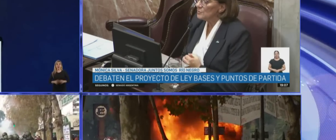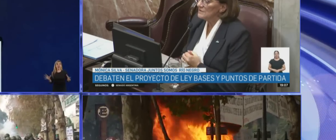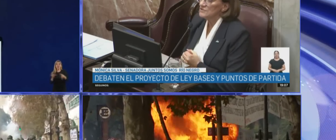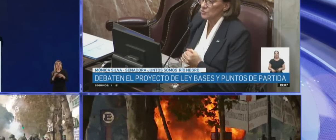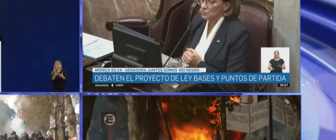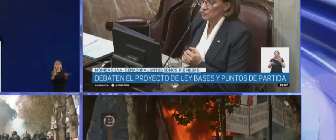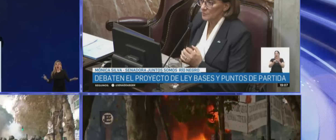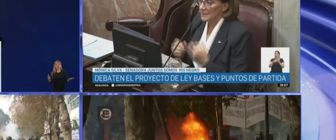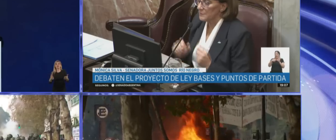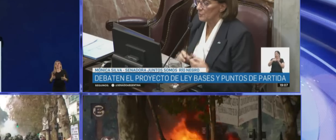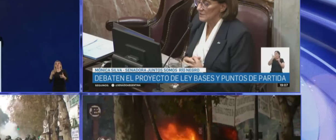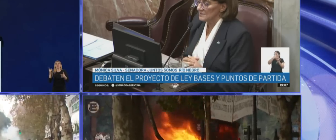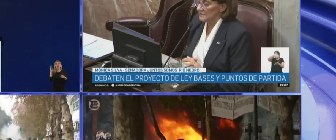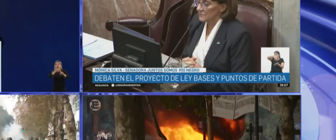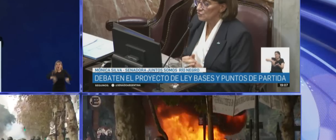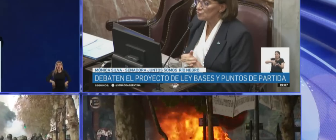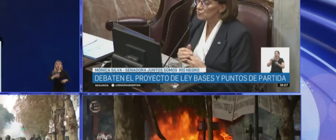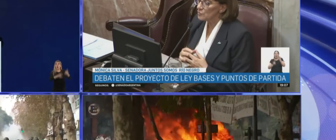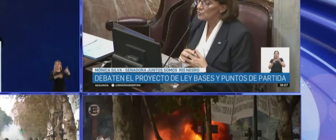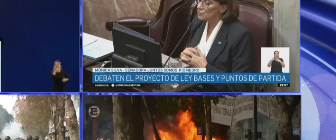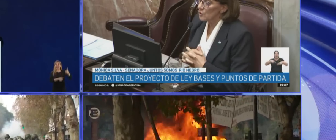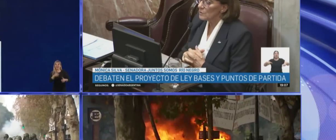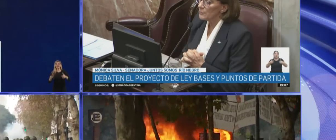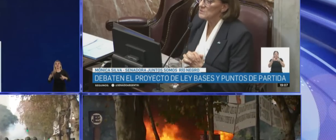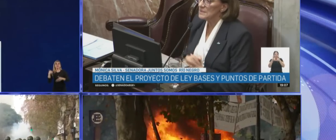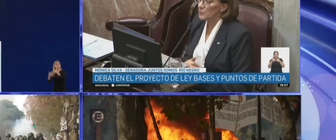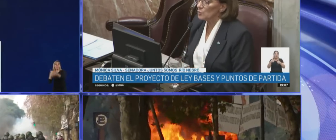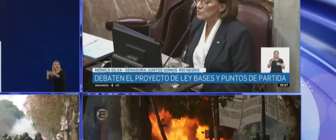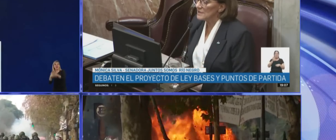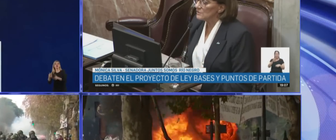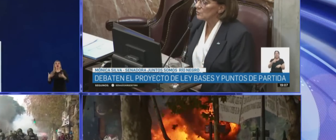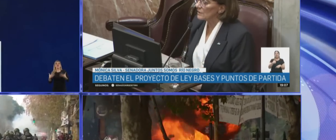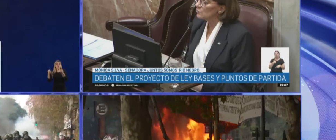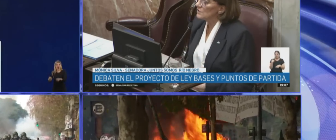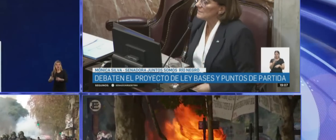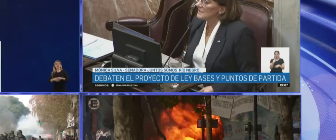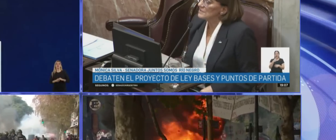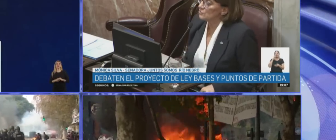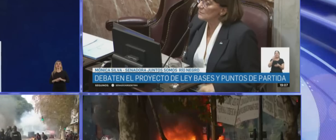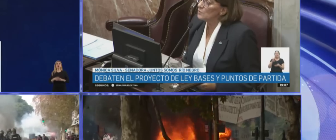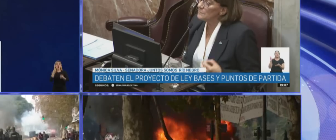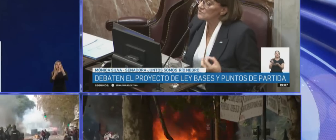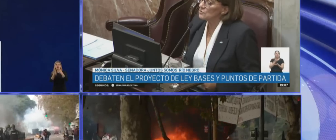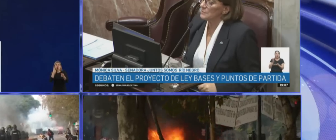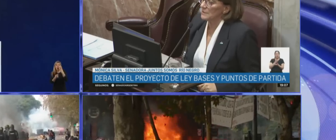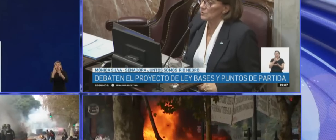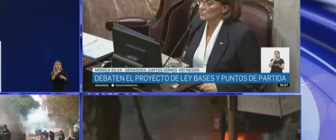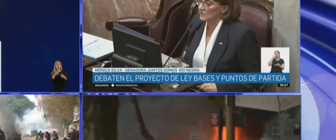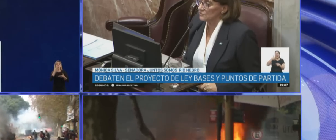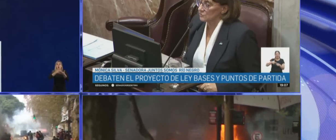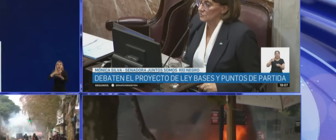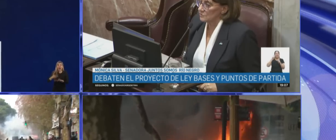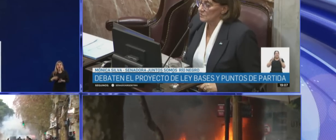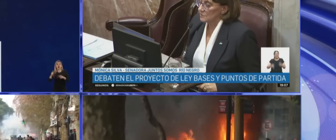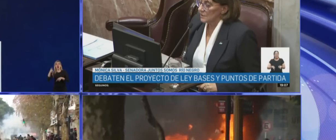incompatibles la anulación de la competencia con la defensa del mérito y del esfuerzo. Son incompatibles el control burocrático con la creatividad y la